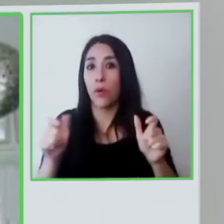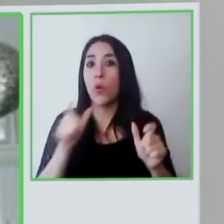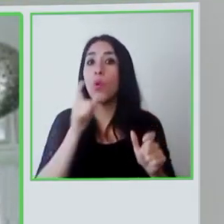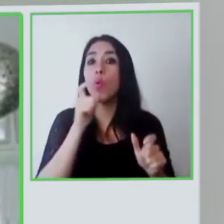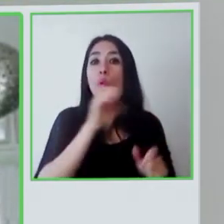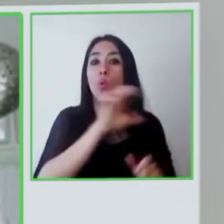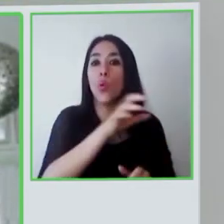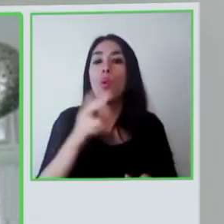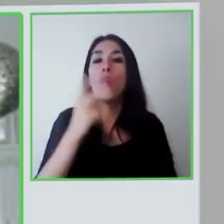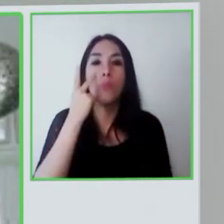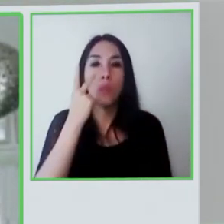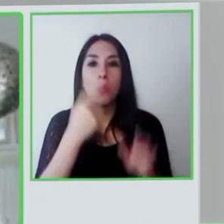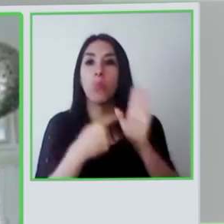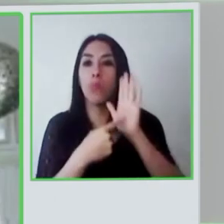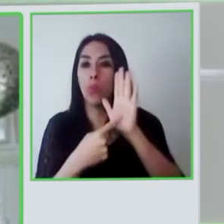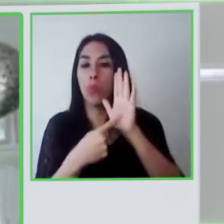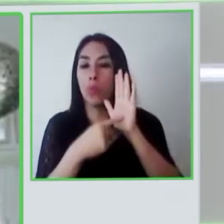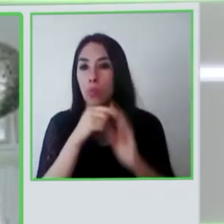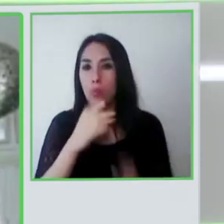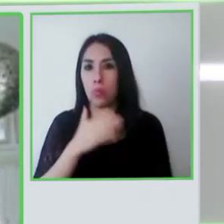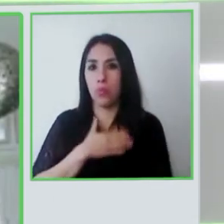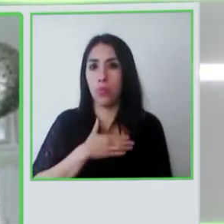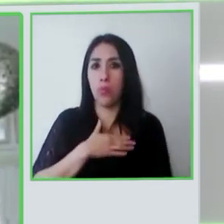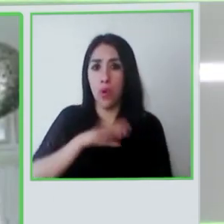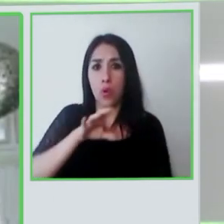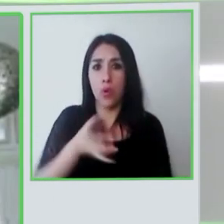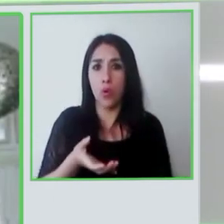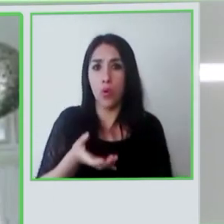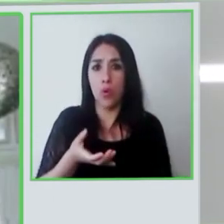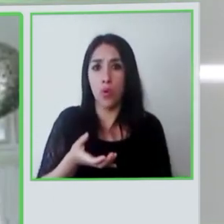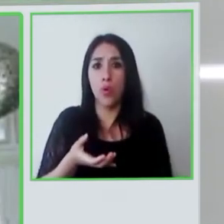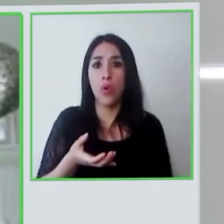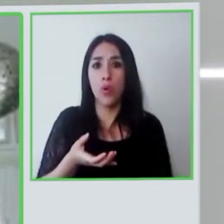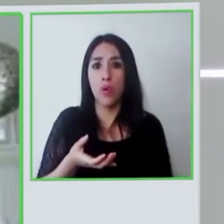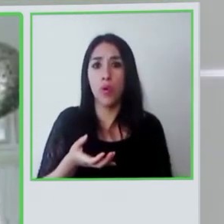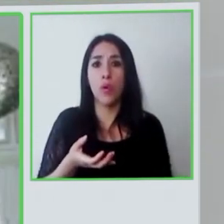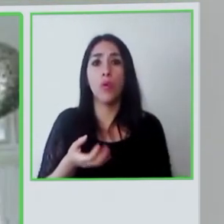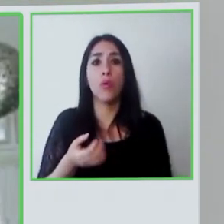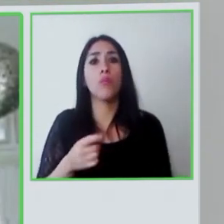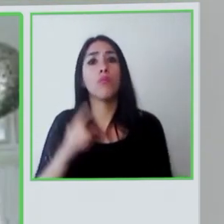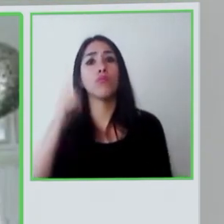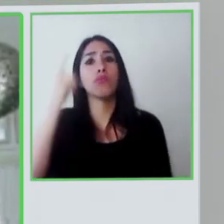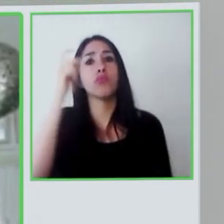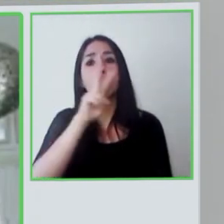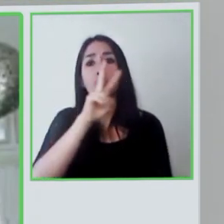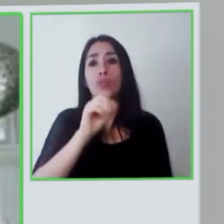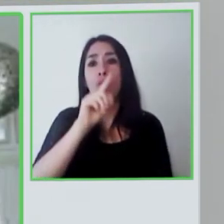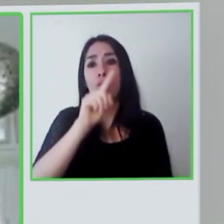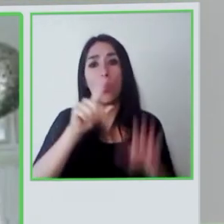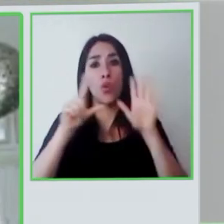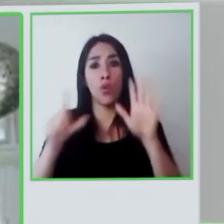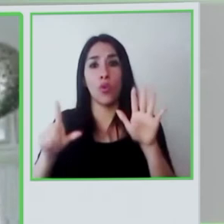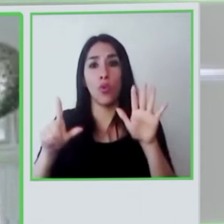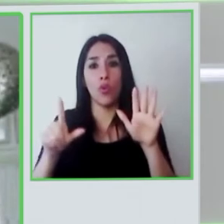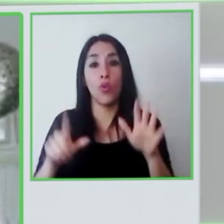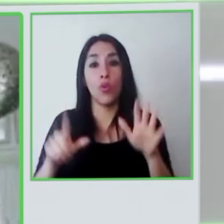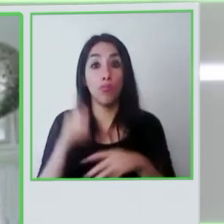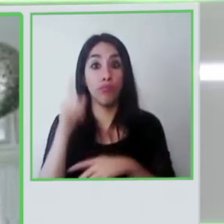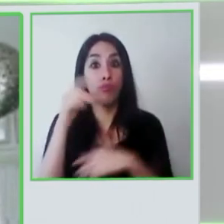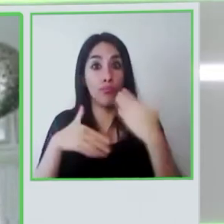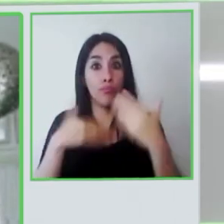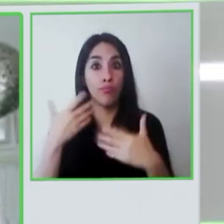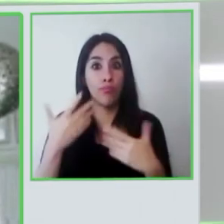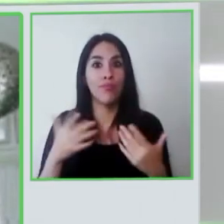tiempo bueno no hace tanto 2017 nosotros empezamos a decir ahora es el momento en todo el